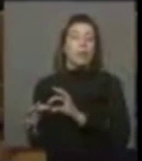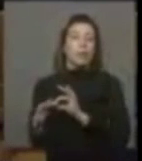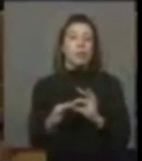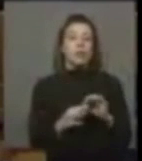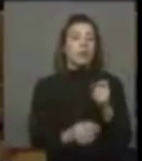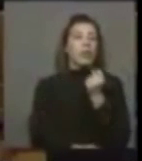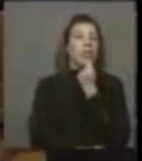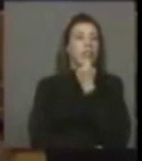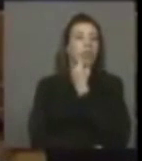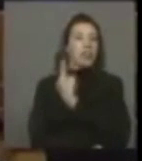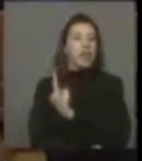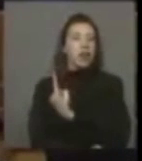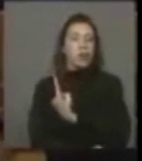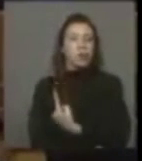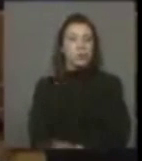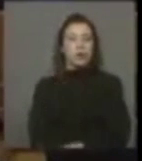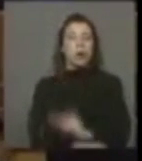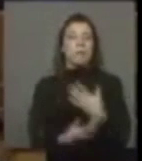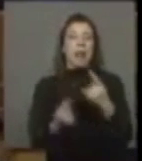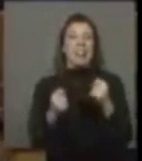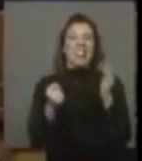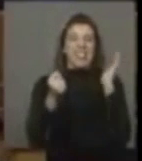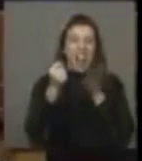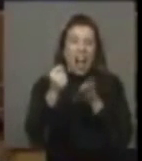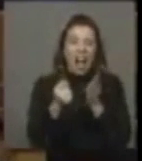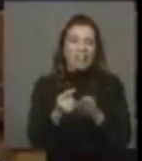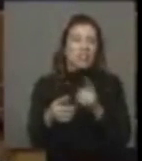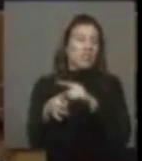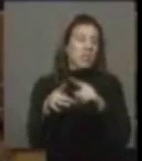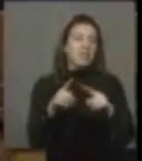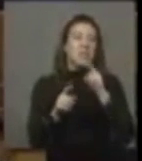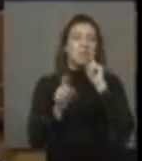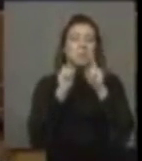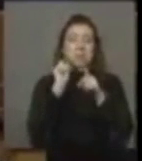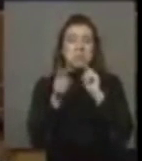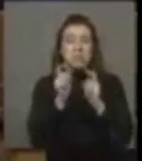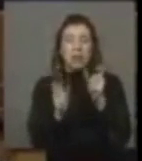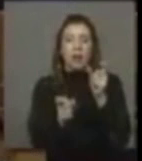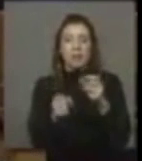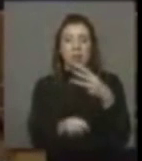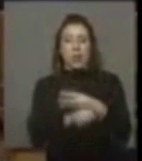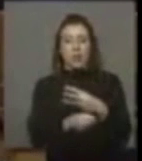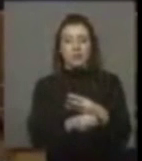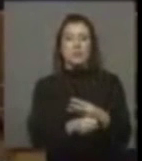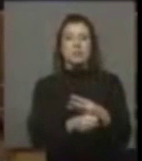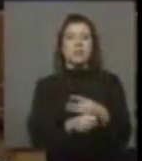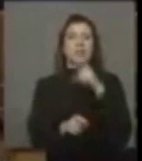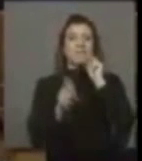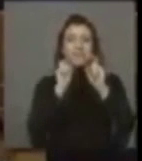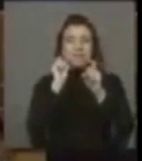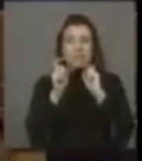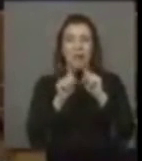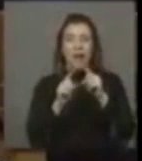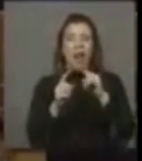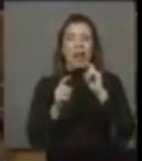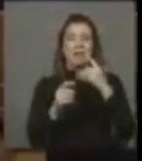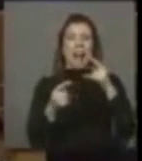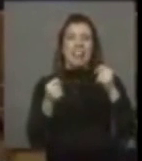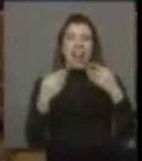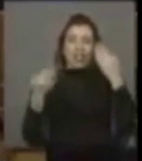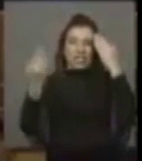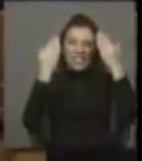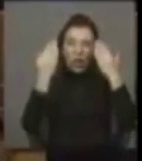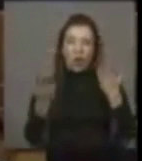de denuncias fruto de maltratos de diferentes naturalezas hacia el adulto mayor. Maltratos psicológicos,